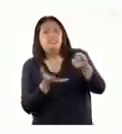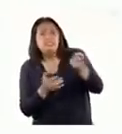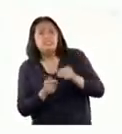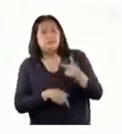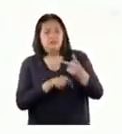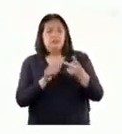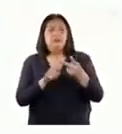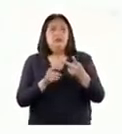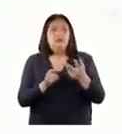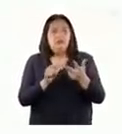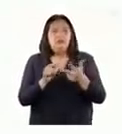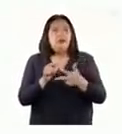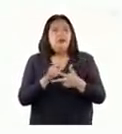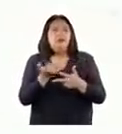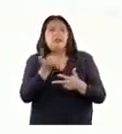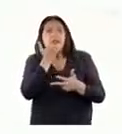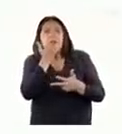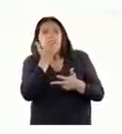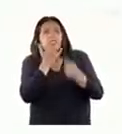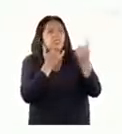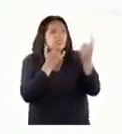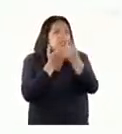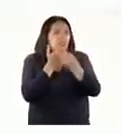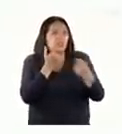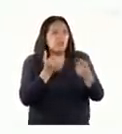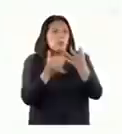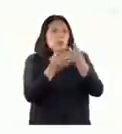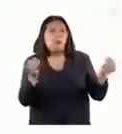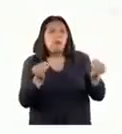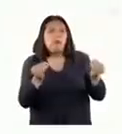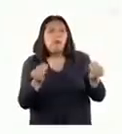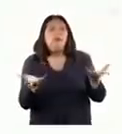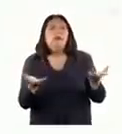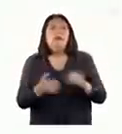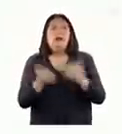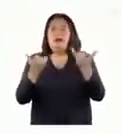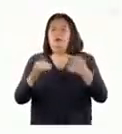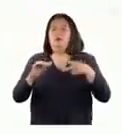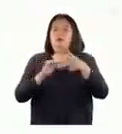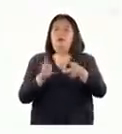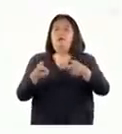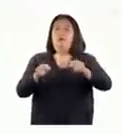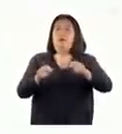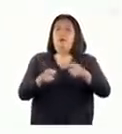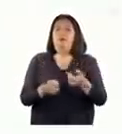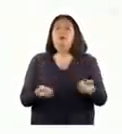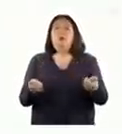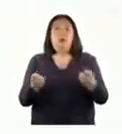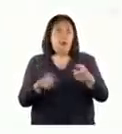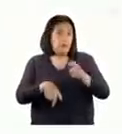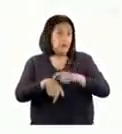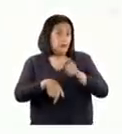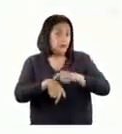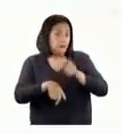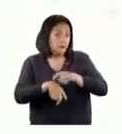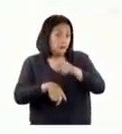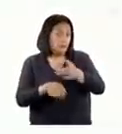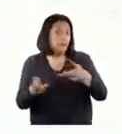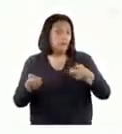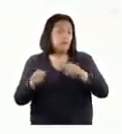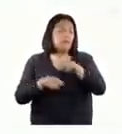si desapareciera alguno de ellos? Vamos a irnos a una pausa comercial y durante este